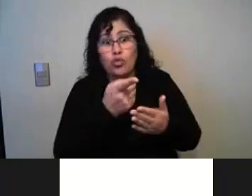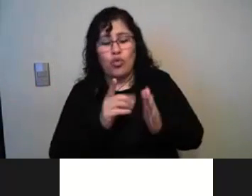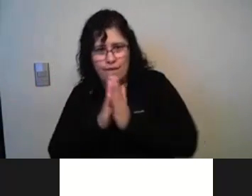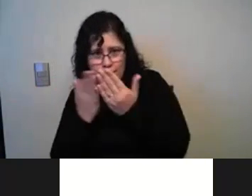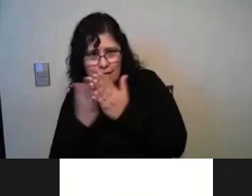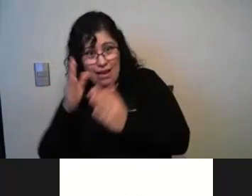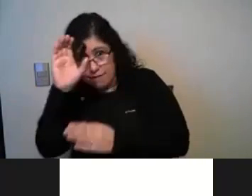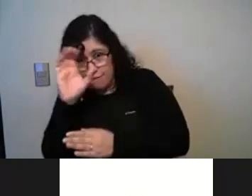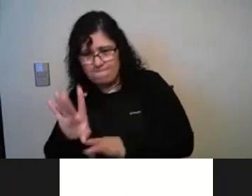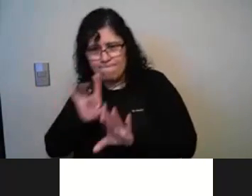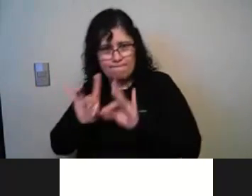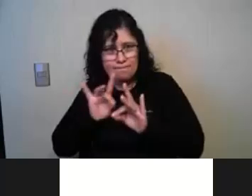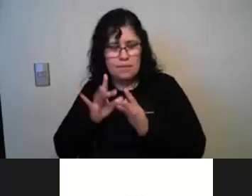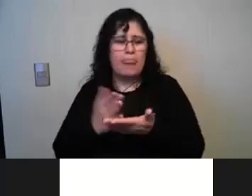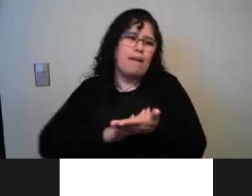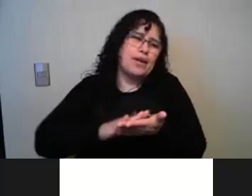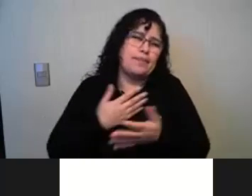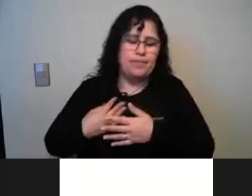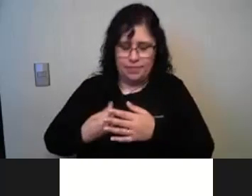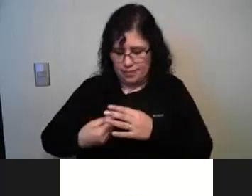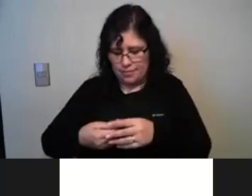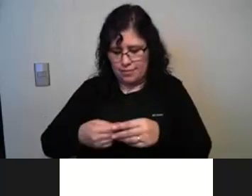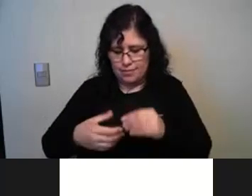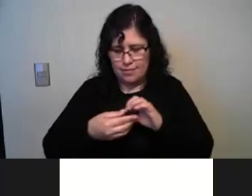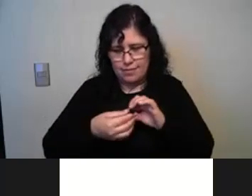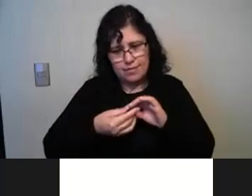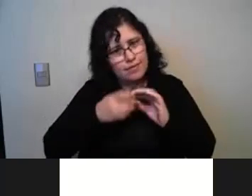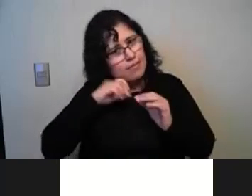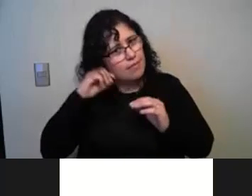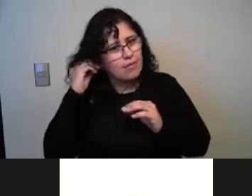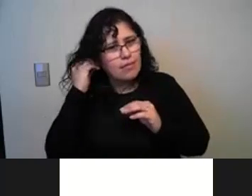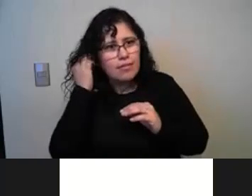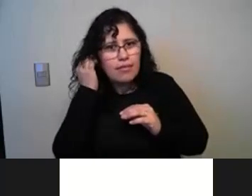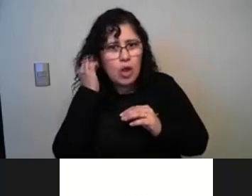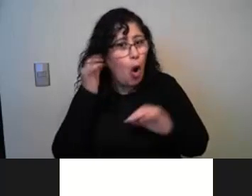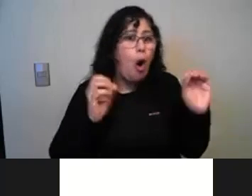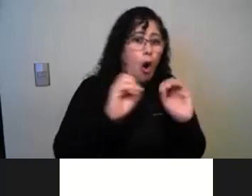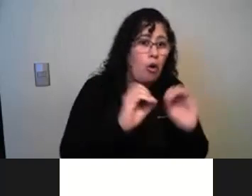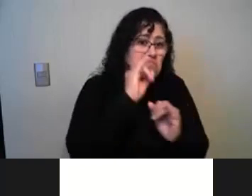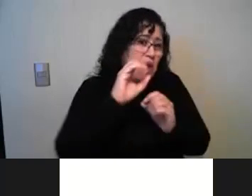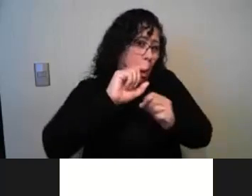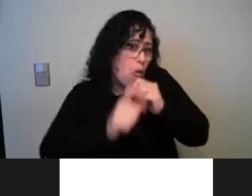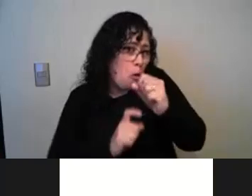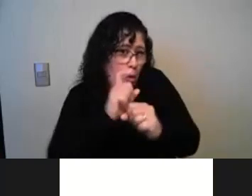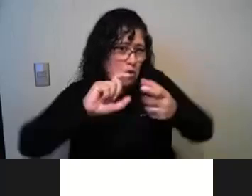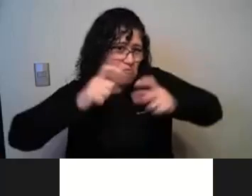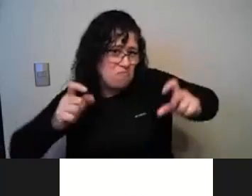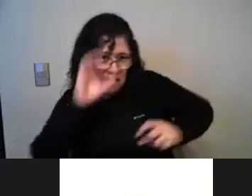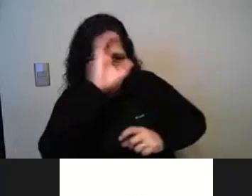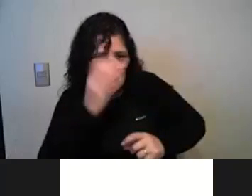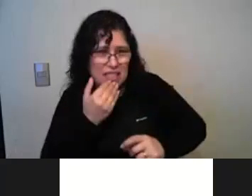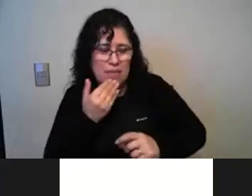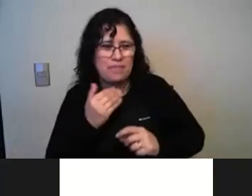o, digamos, en cualquier página, digamos, en Google incluso, voy a saber que el espino